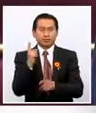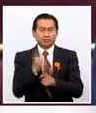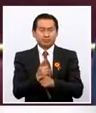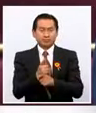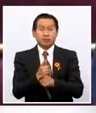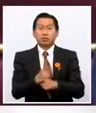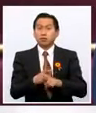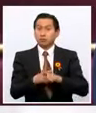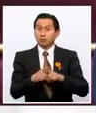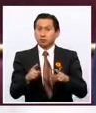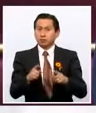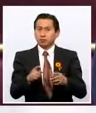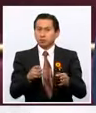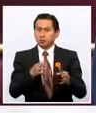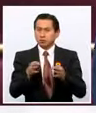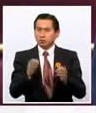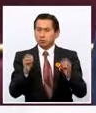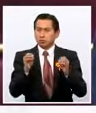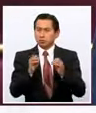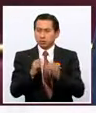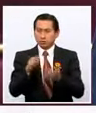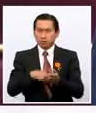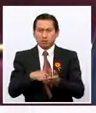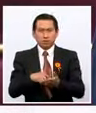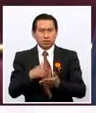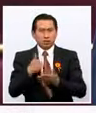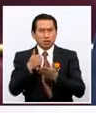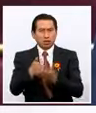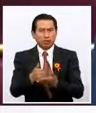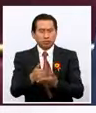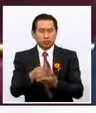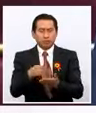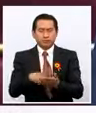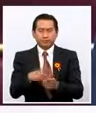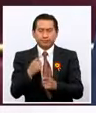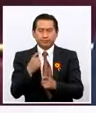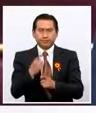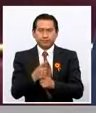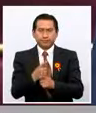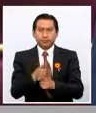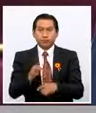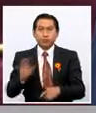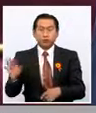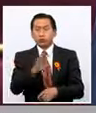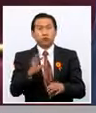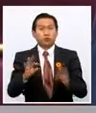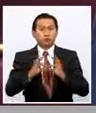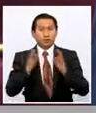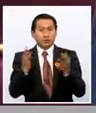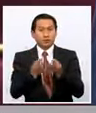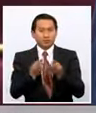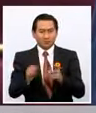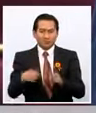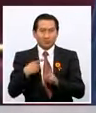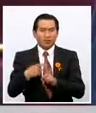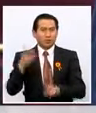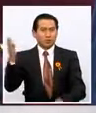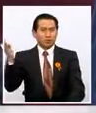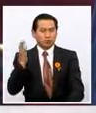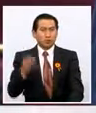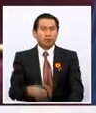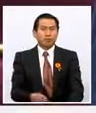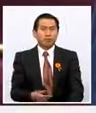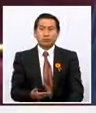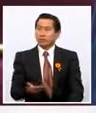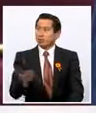déjenme hablar un poco más de las ayudas directas a las familias y los bonos hace 4